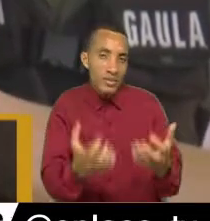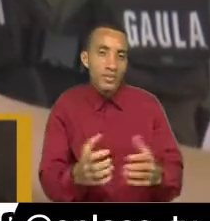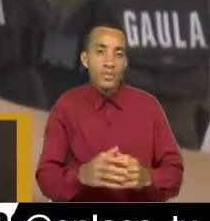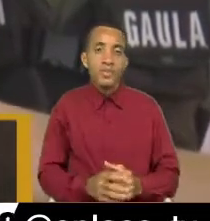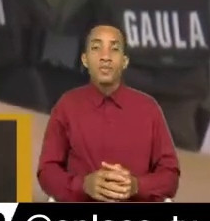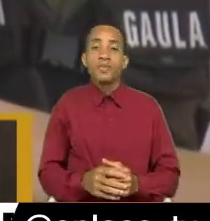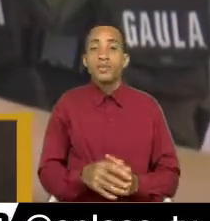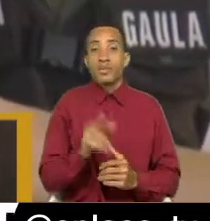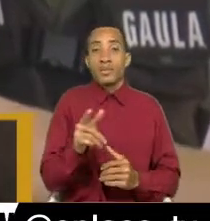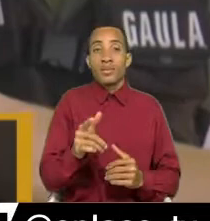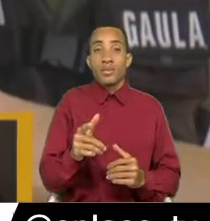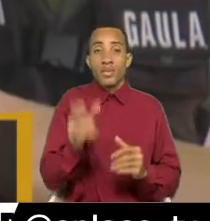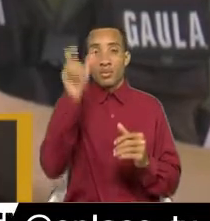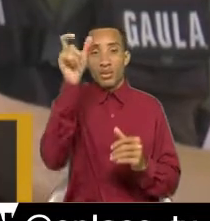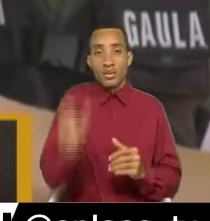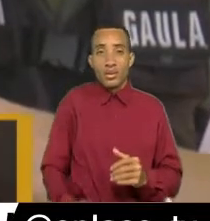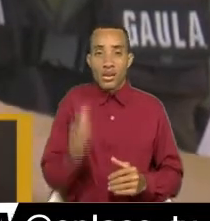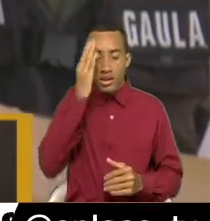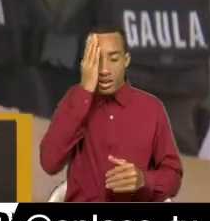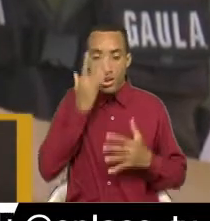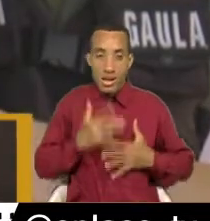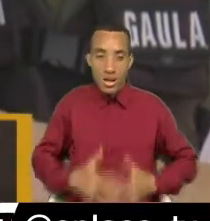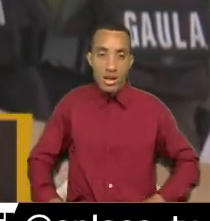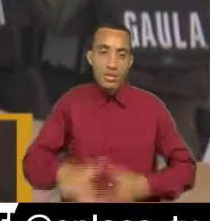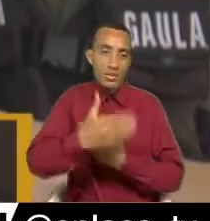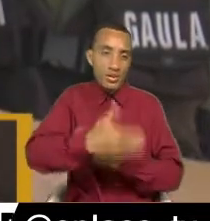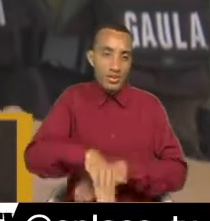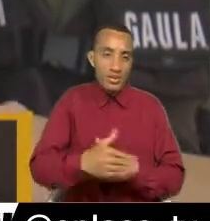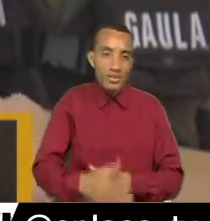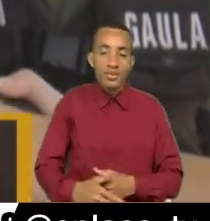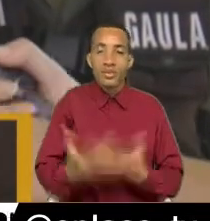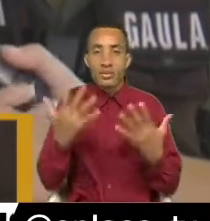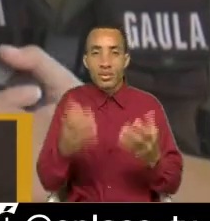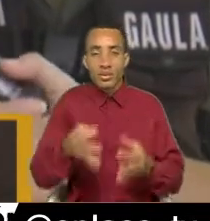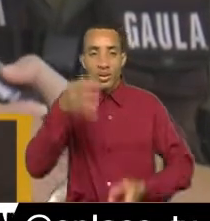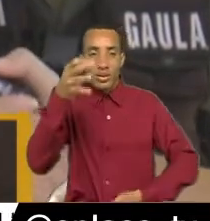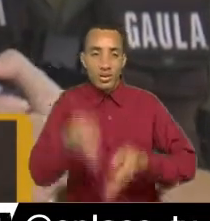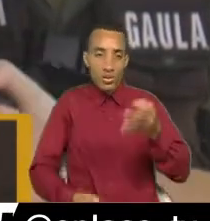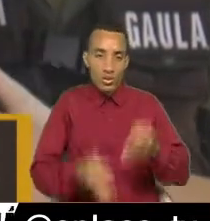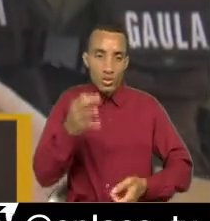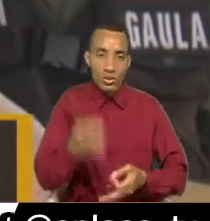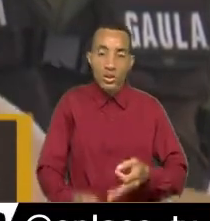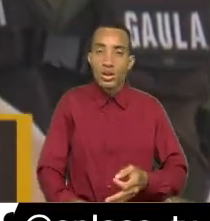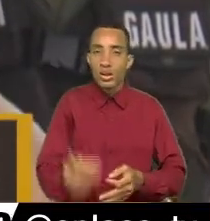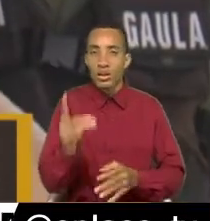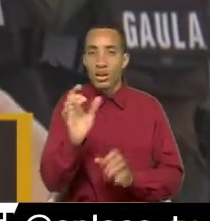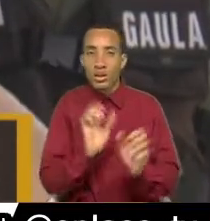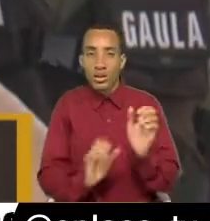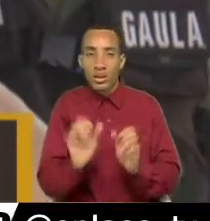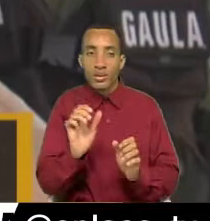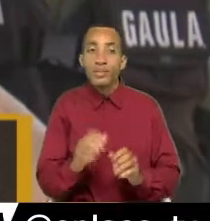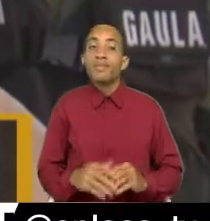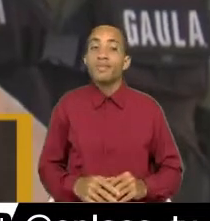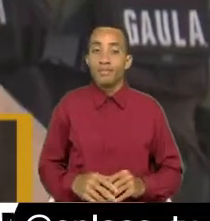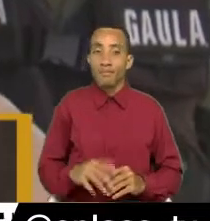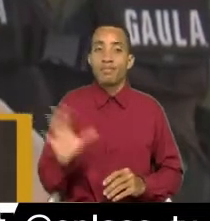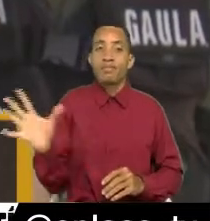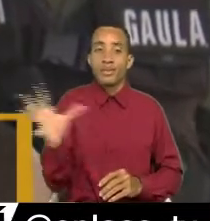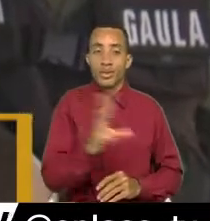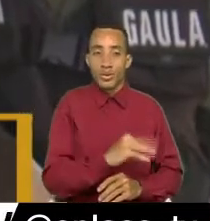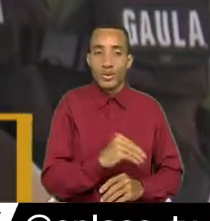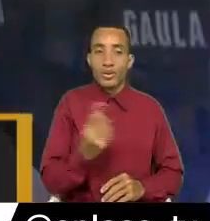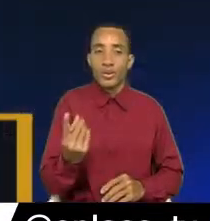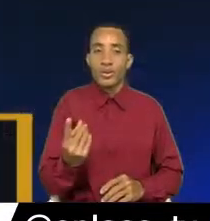de calle, con el fin de tomar las acciones judiciales y preventivas para evitar este tipo de problemáticas sociales que se